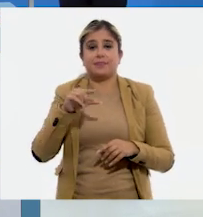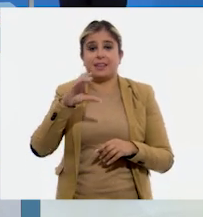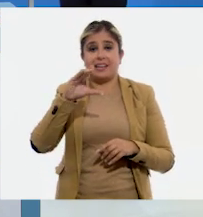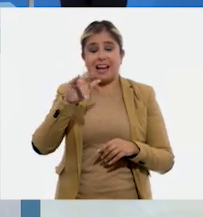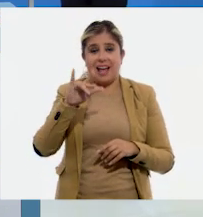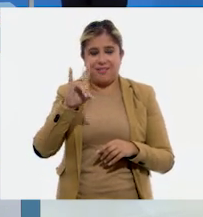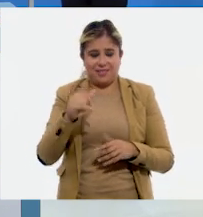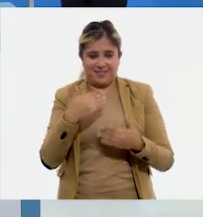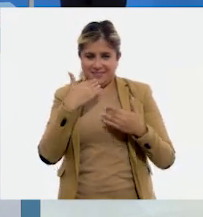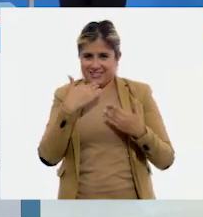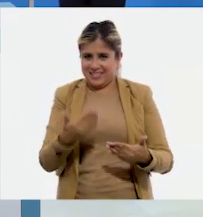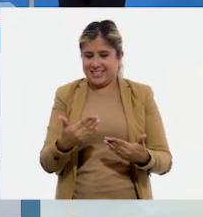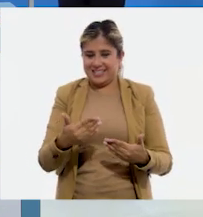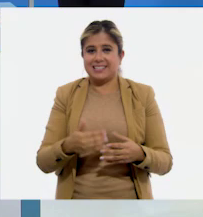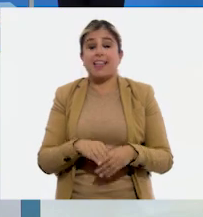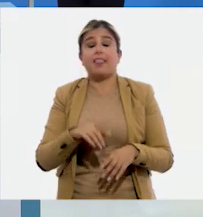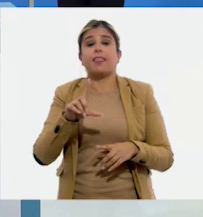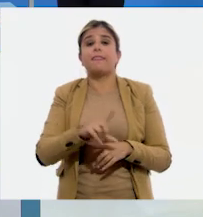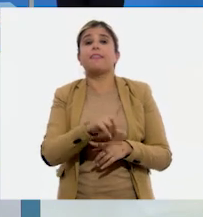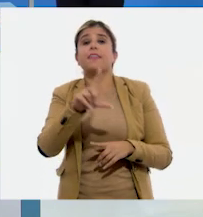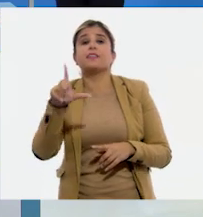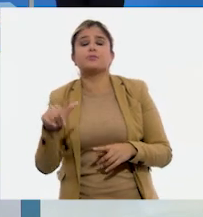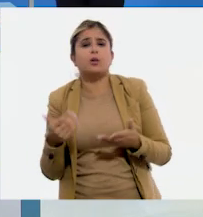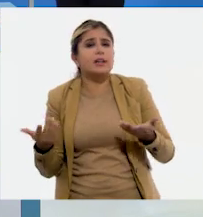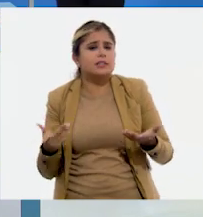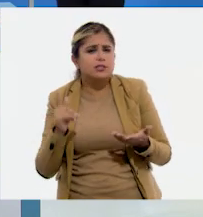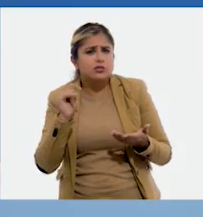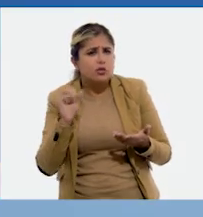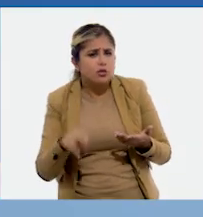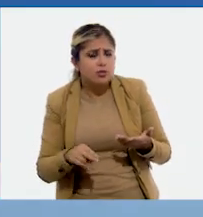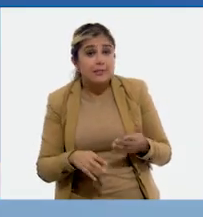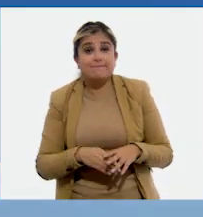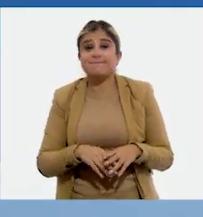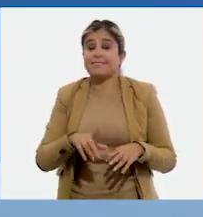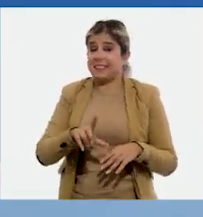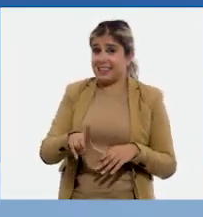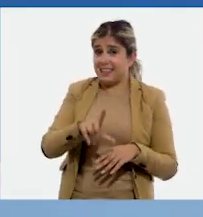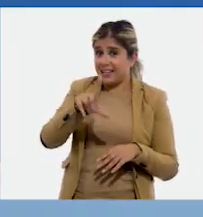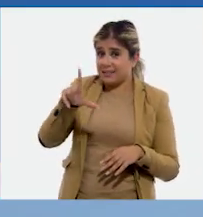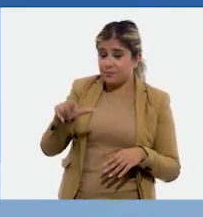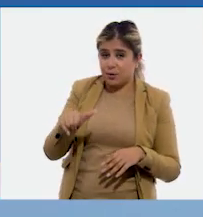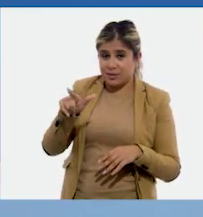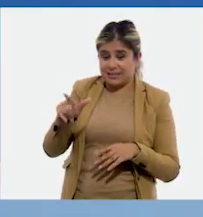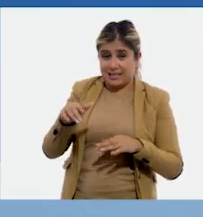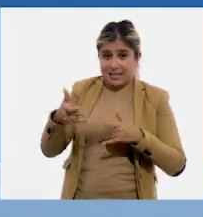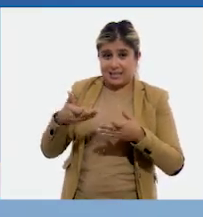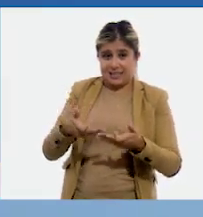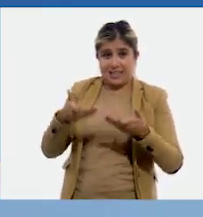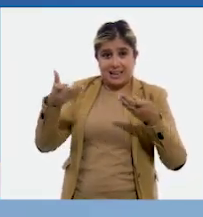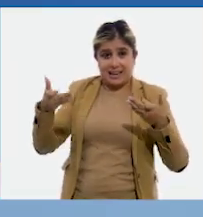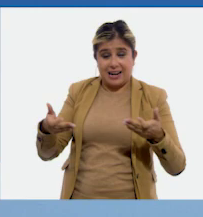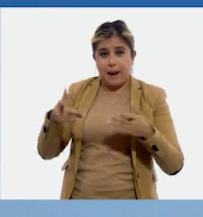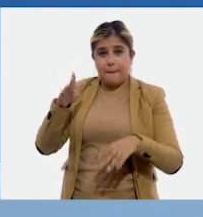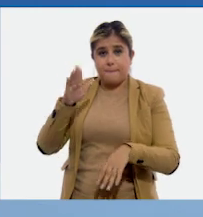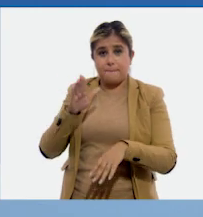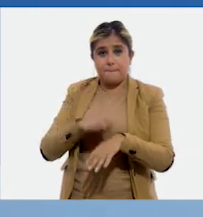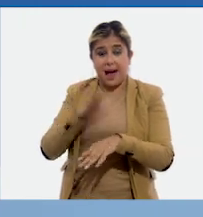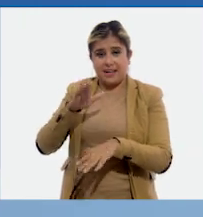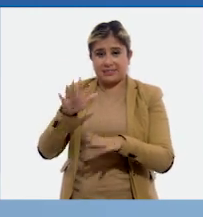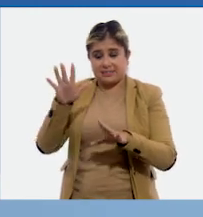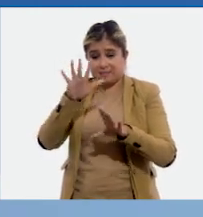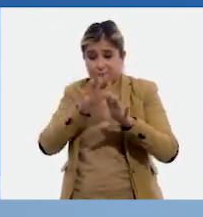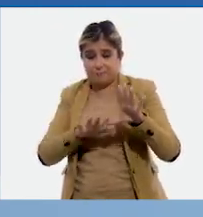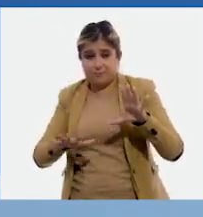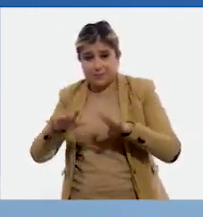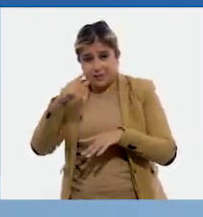Claudia, muy bien. ¿Después, Ton? Después, como el terreno de mayor área